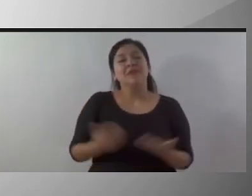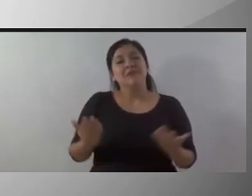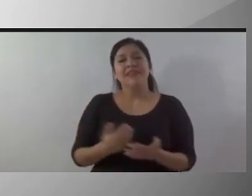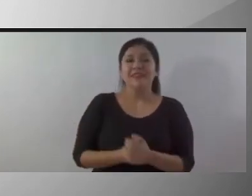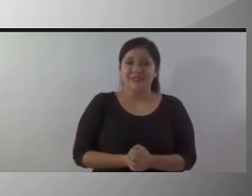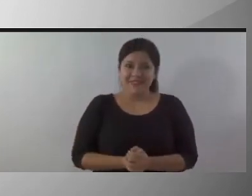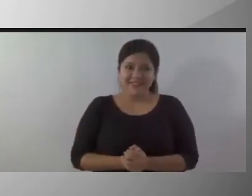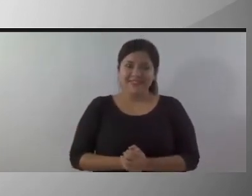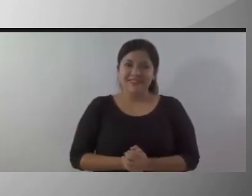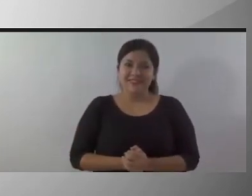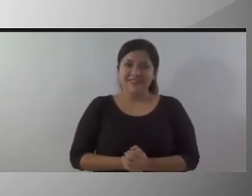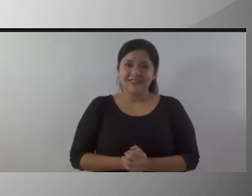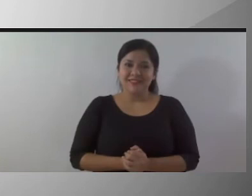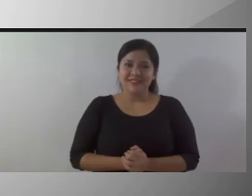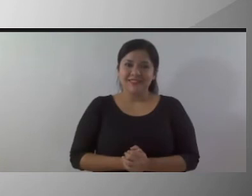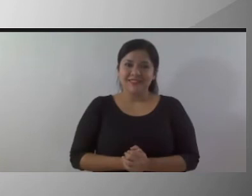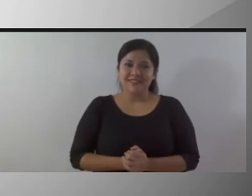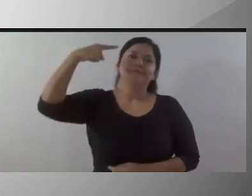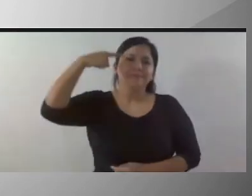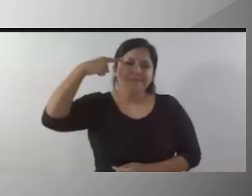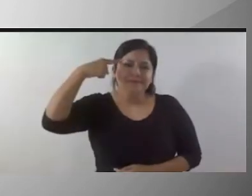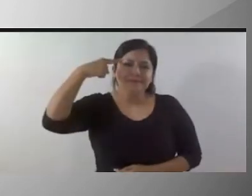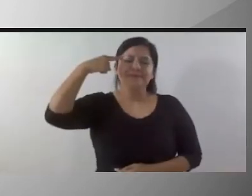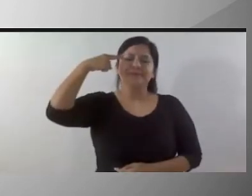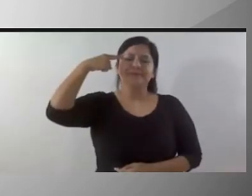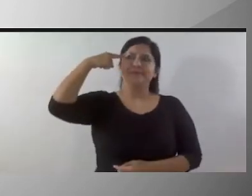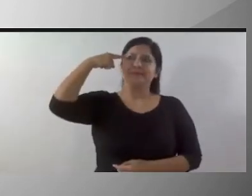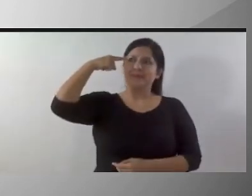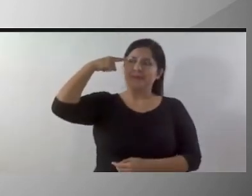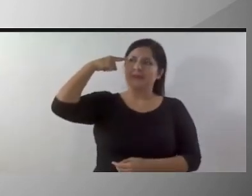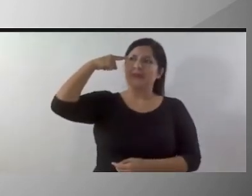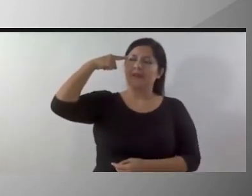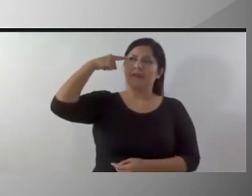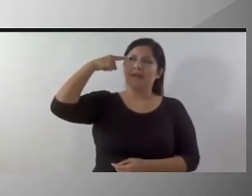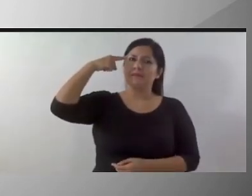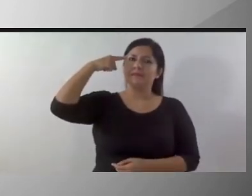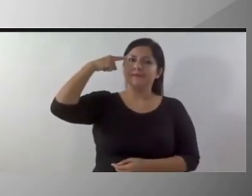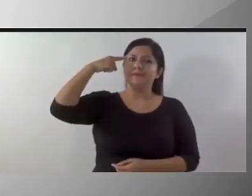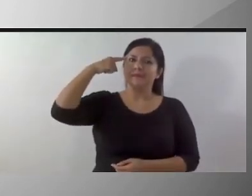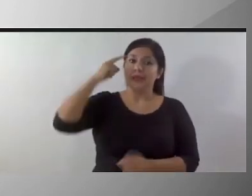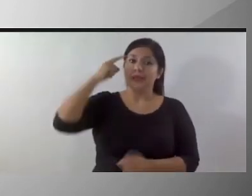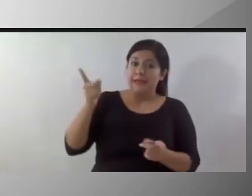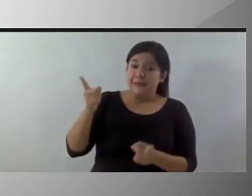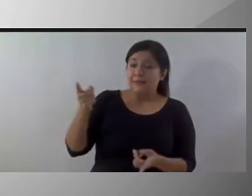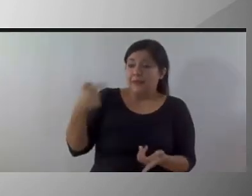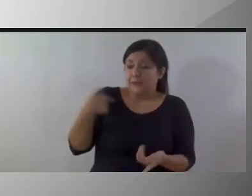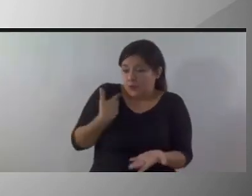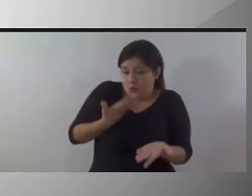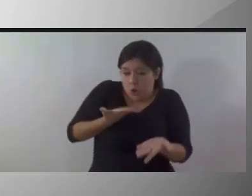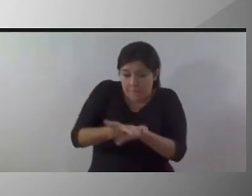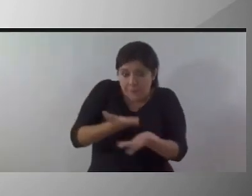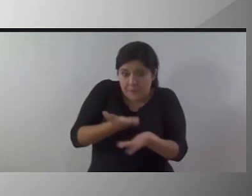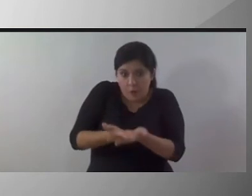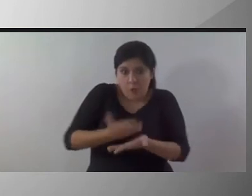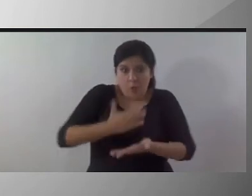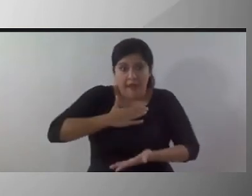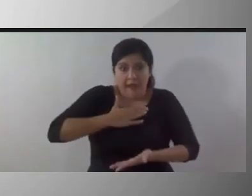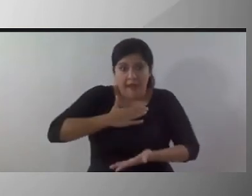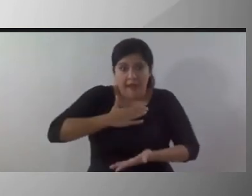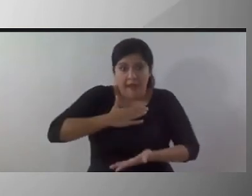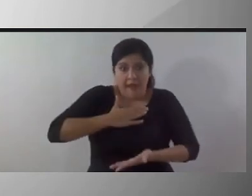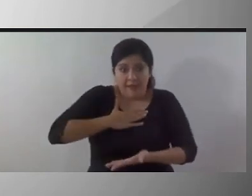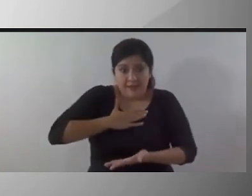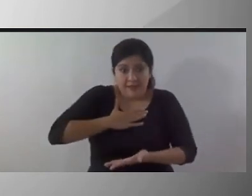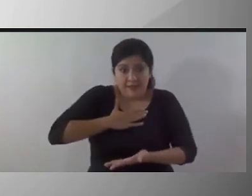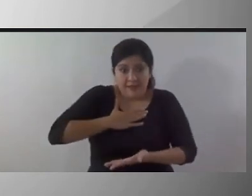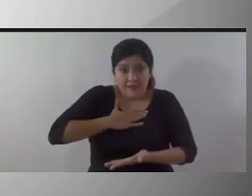Quiero decirte algo. Yo creo que realmente en la base de lo que propongo, que tiene que ver con el